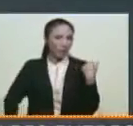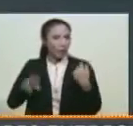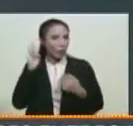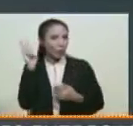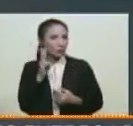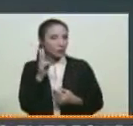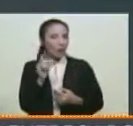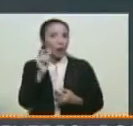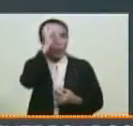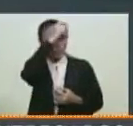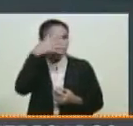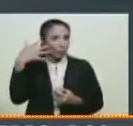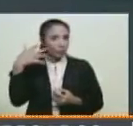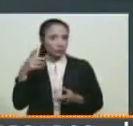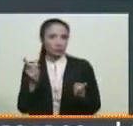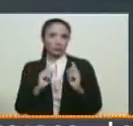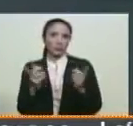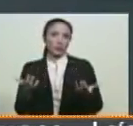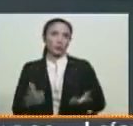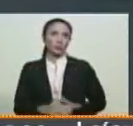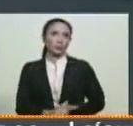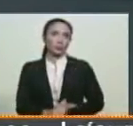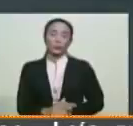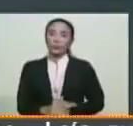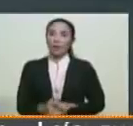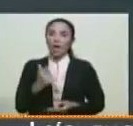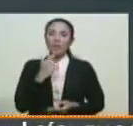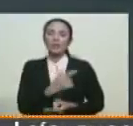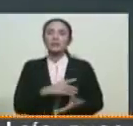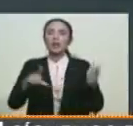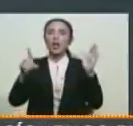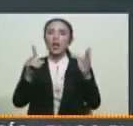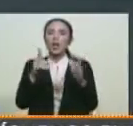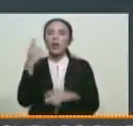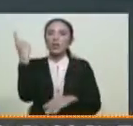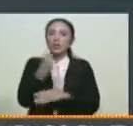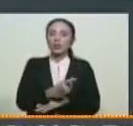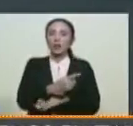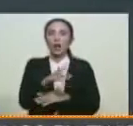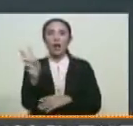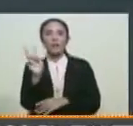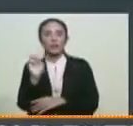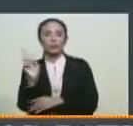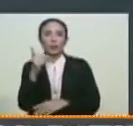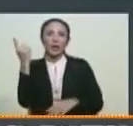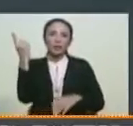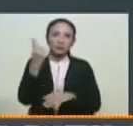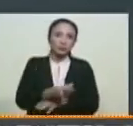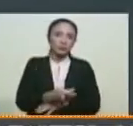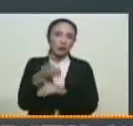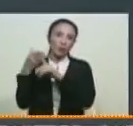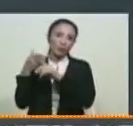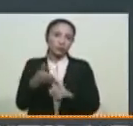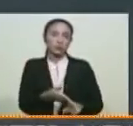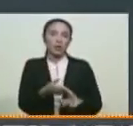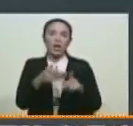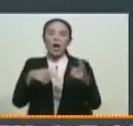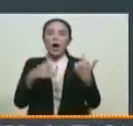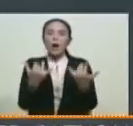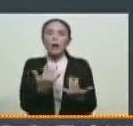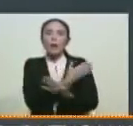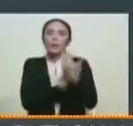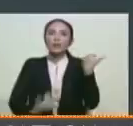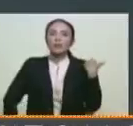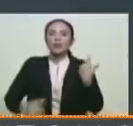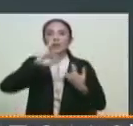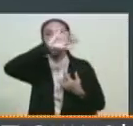Donald Trump un día sacó un decreto. Venezuela está intervenida, y como está intervenida, el presidente Julio Borges. ¿Así se elige un presidente